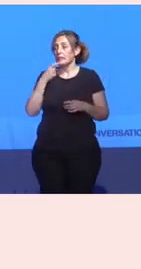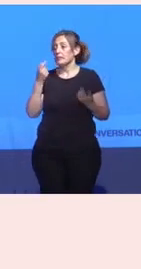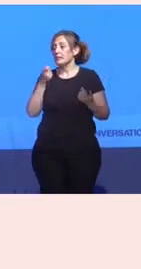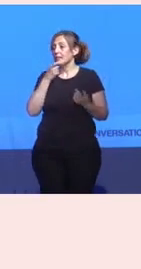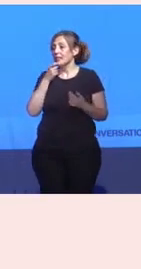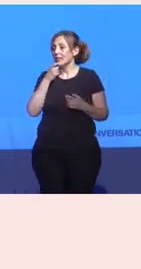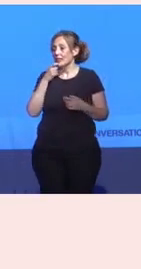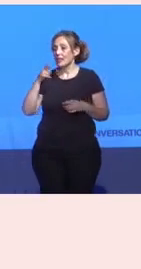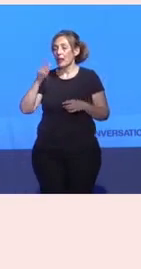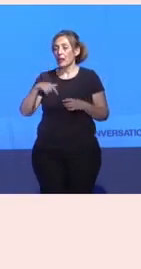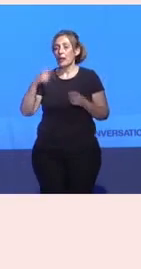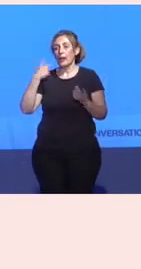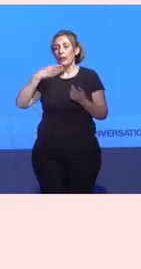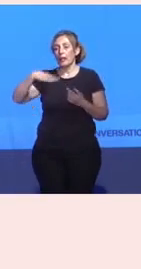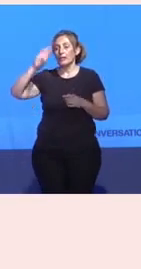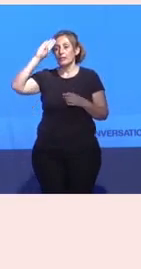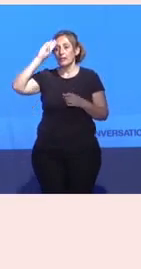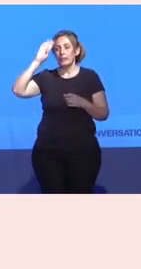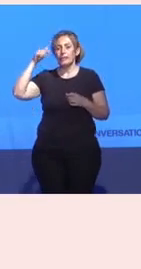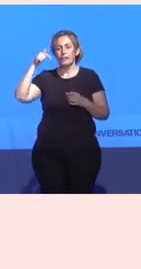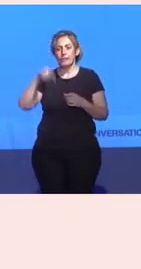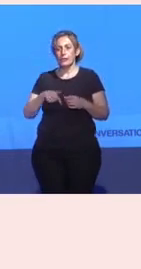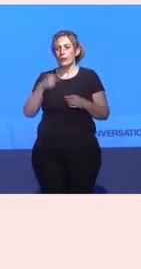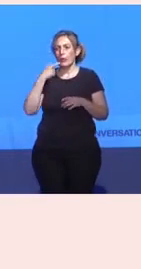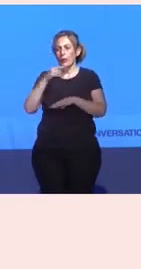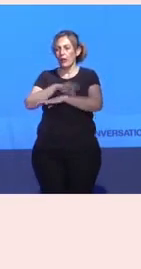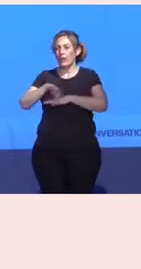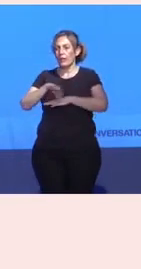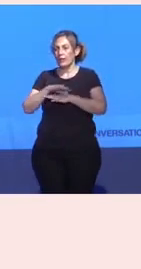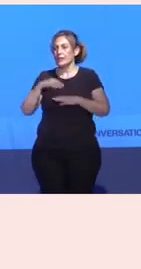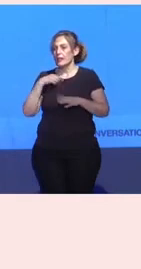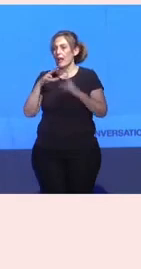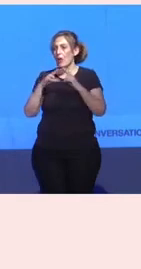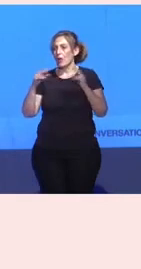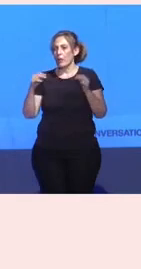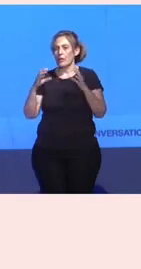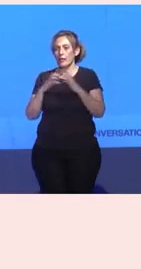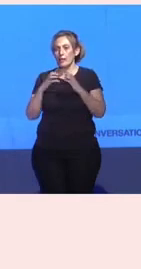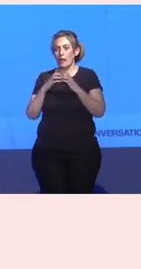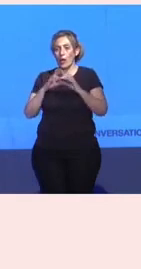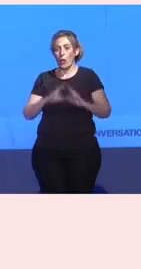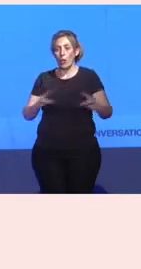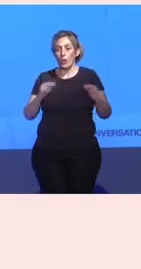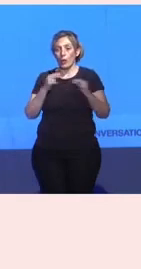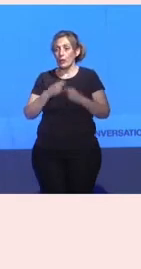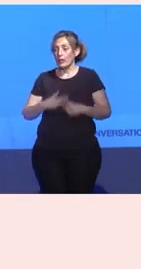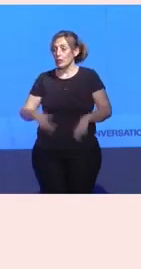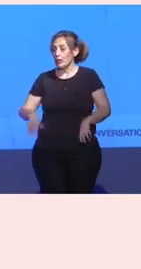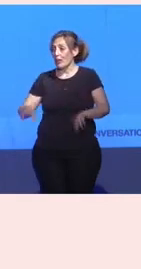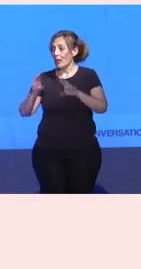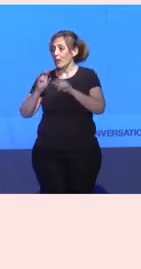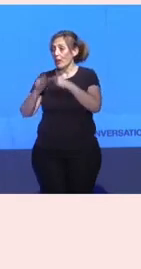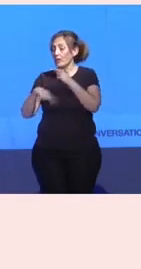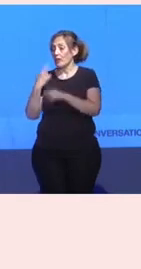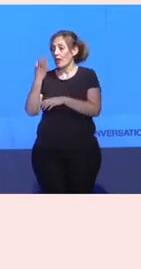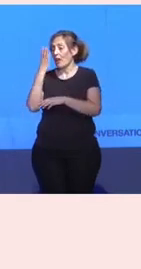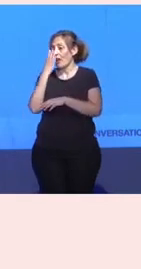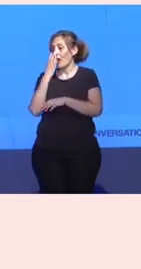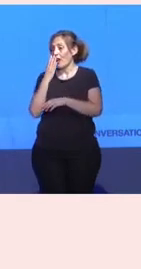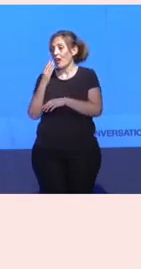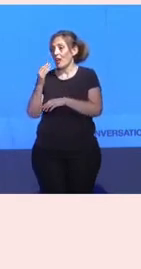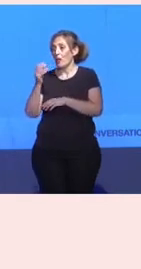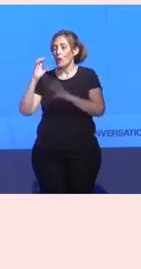máster en Antropología física y forense por la universidad de granada cuando salió de la universidad Se enamoró perdidamente de